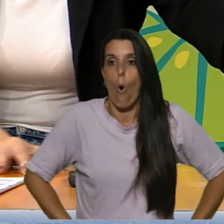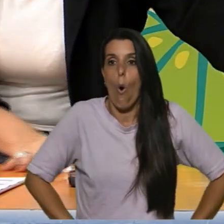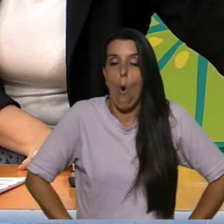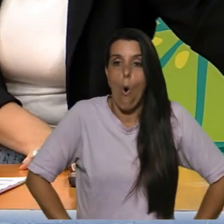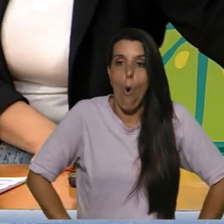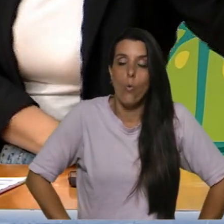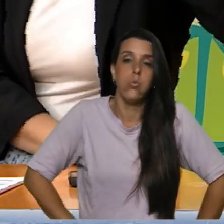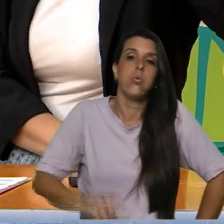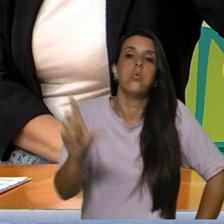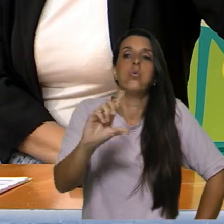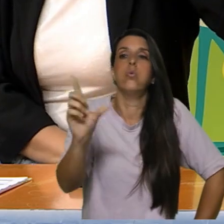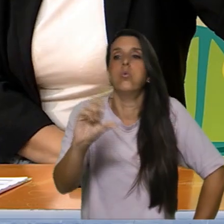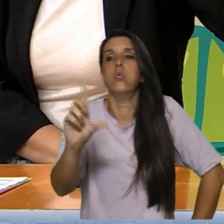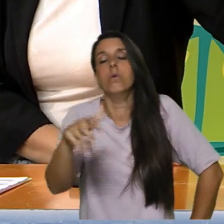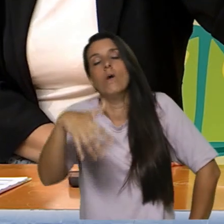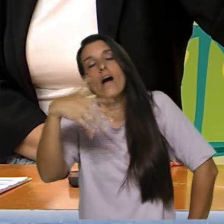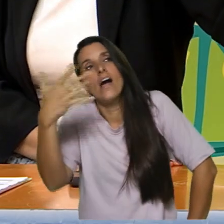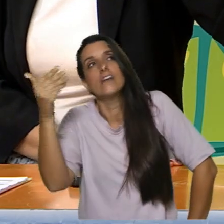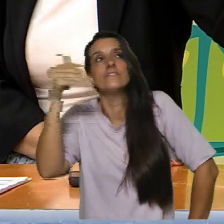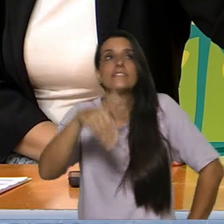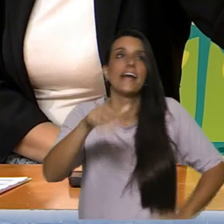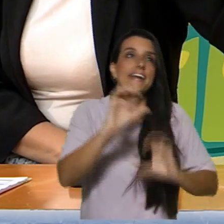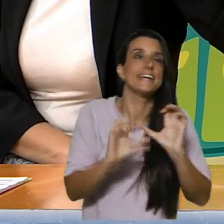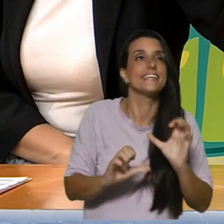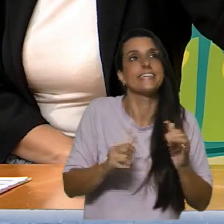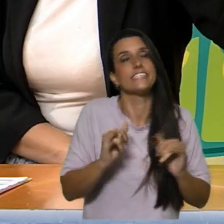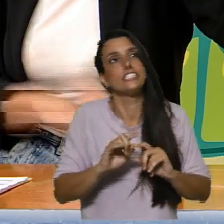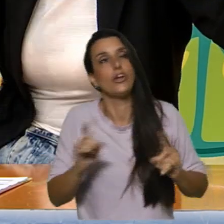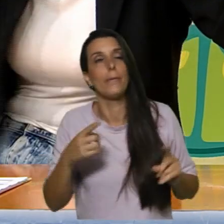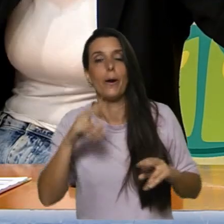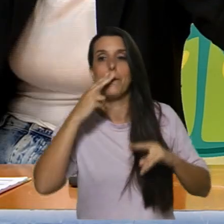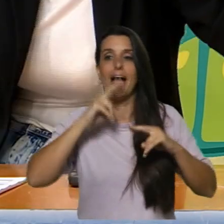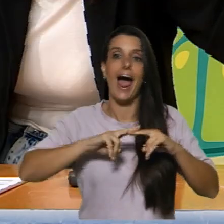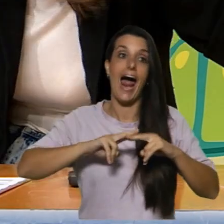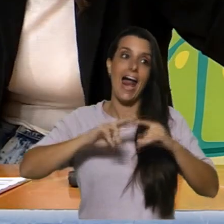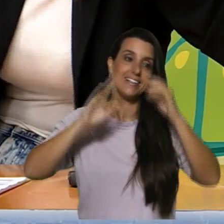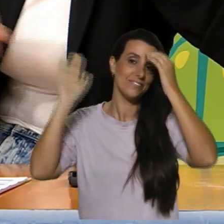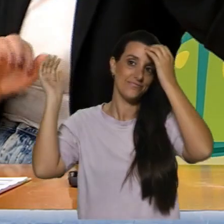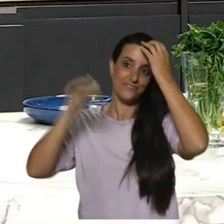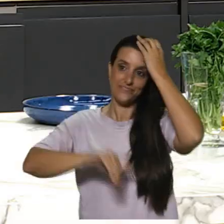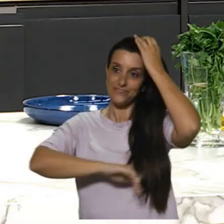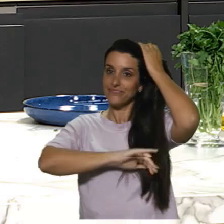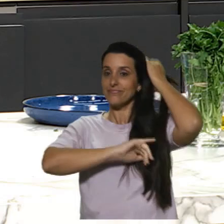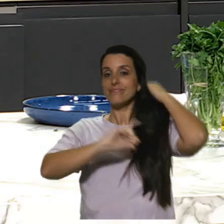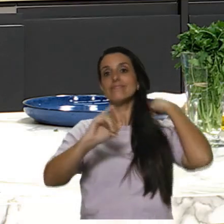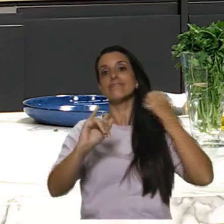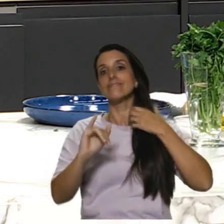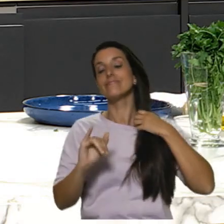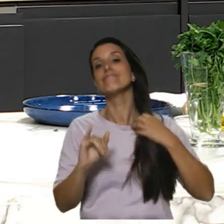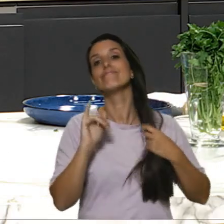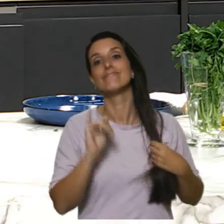cuestan. Los lunes, ¿viste? Bueno, el lunes vení con la energía del fin de semana o no, pero el martes como que... Y el miércoles...